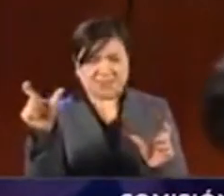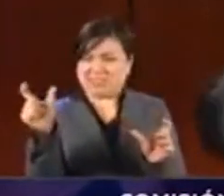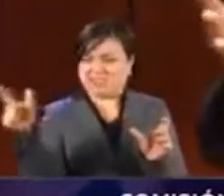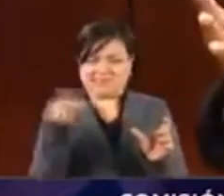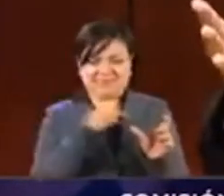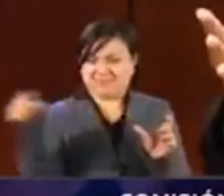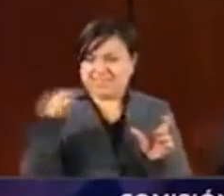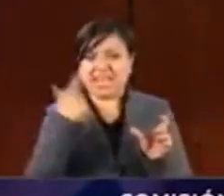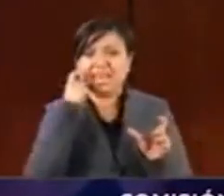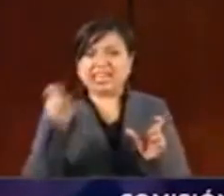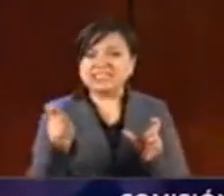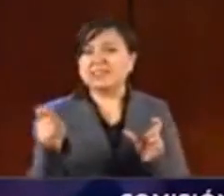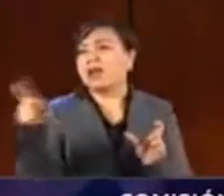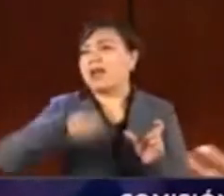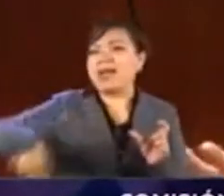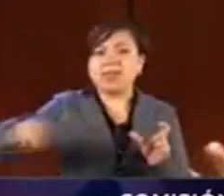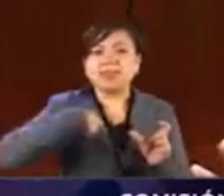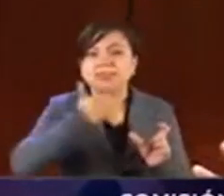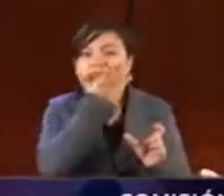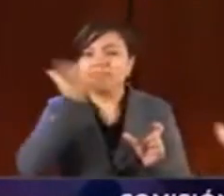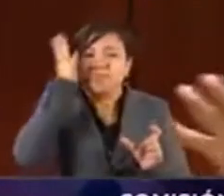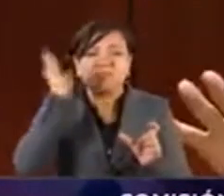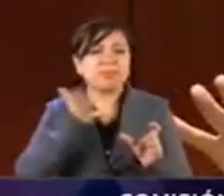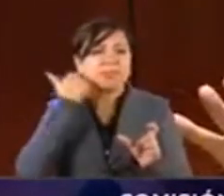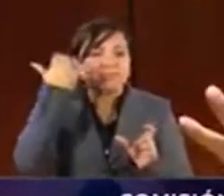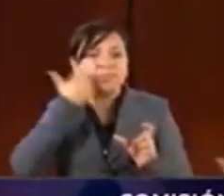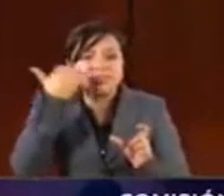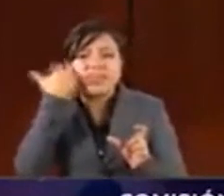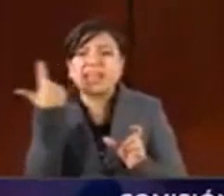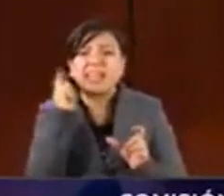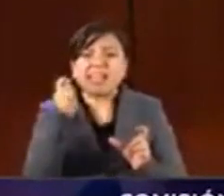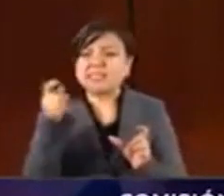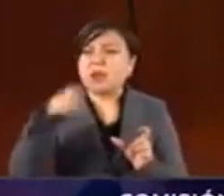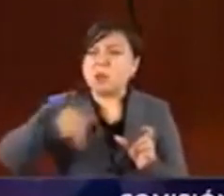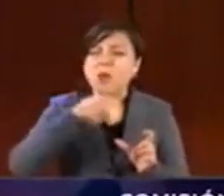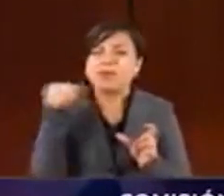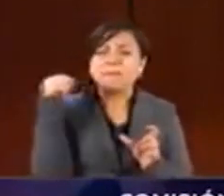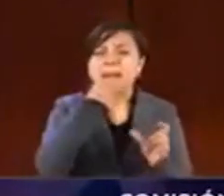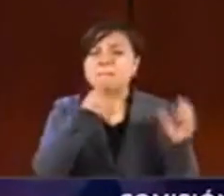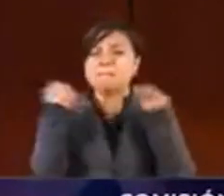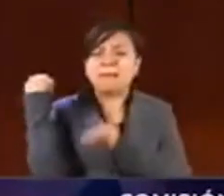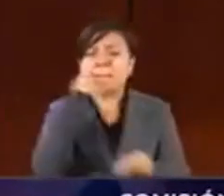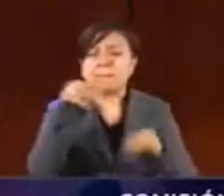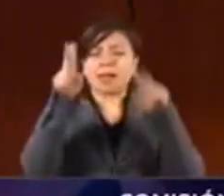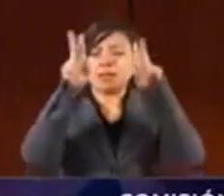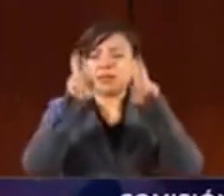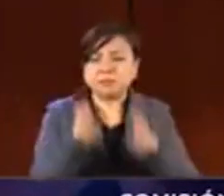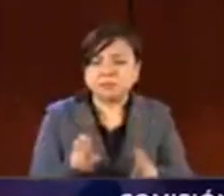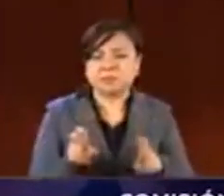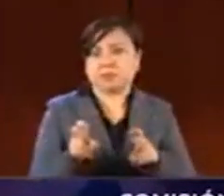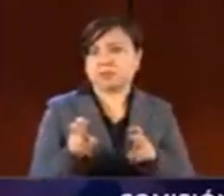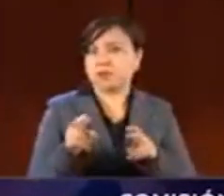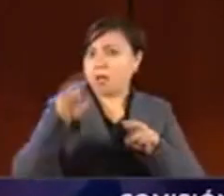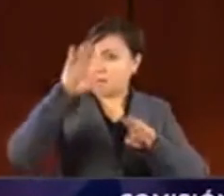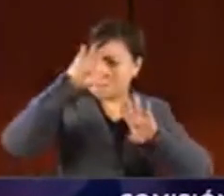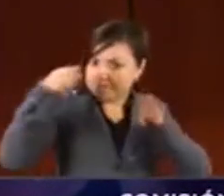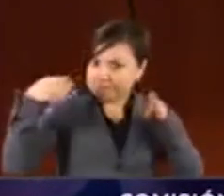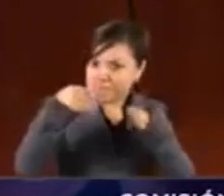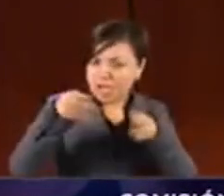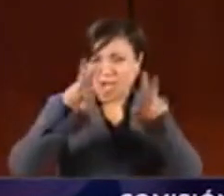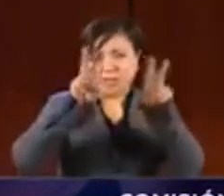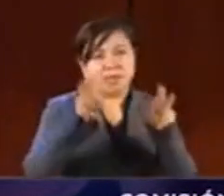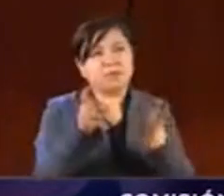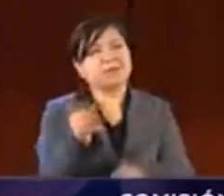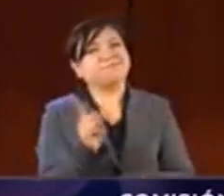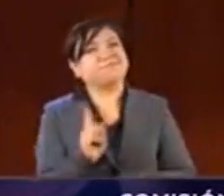abriendo todo el canal para meter cualquier otro tema que ellos quieran y no los que se están tratando. Entonces, yo